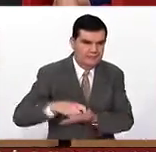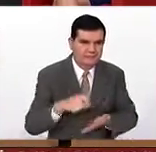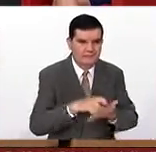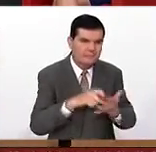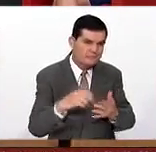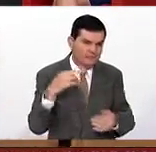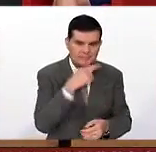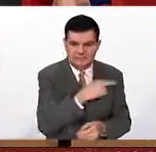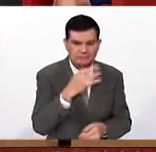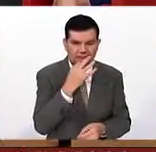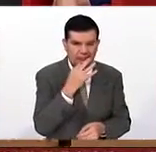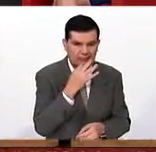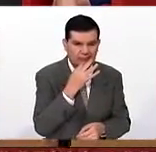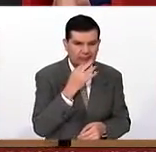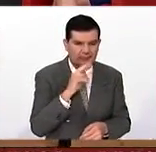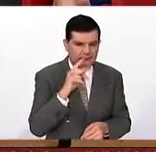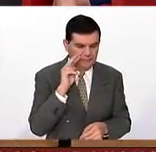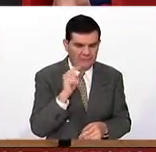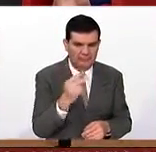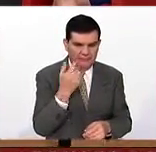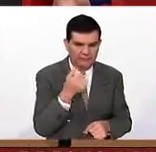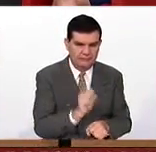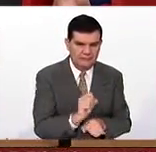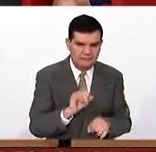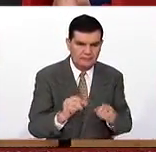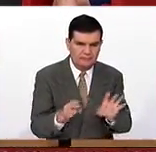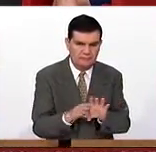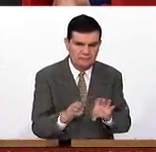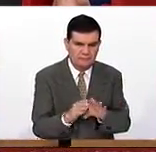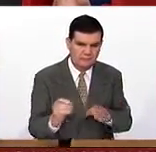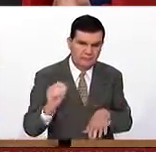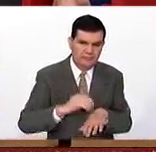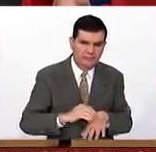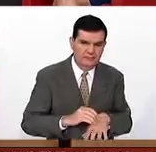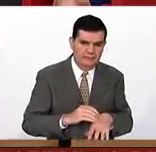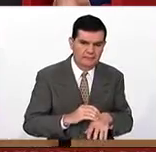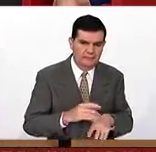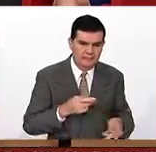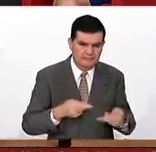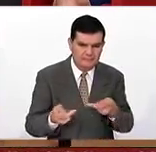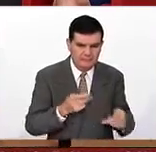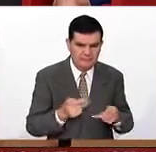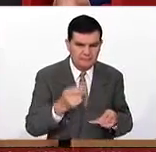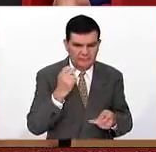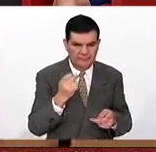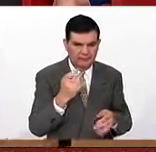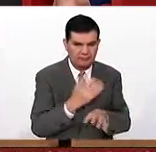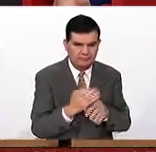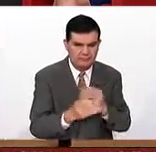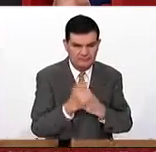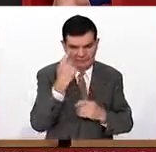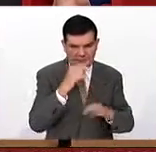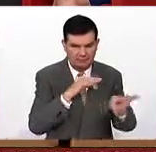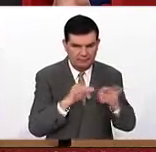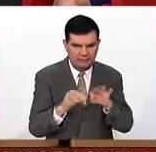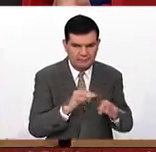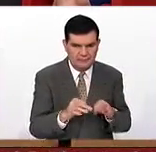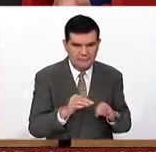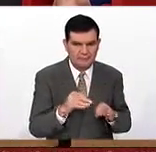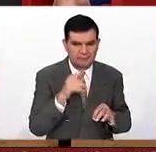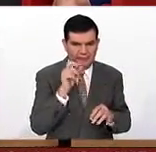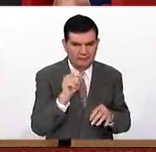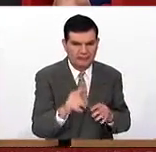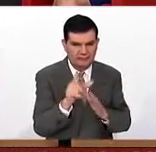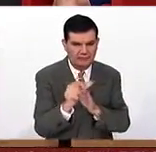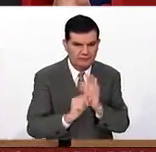gastó de inmediato es mejor verlo así como parte de ese boom de ese fruto de nuestro trabajo de este fruto